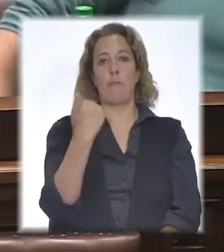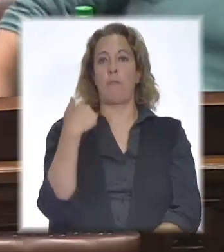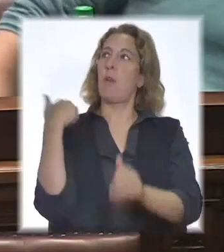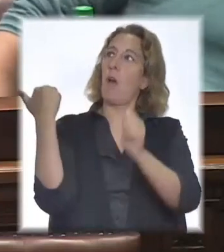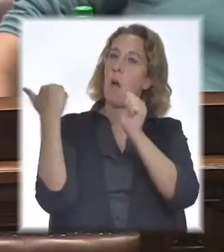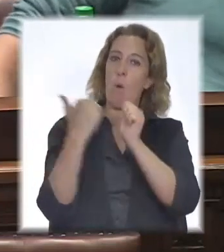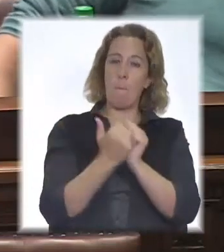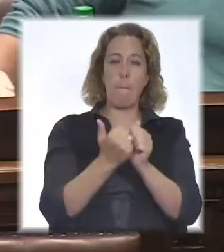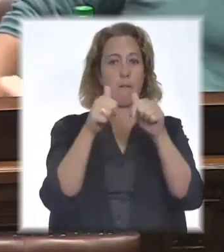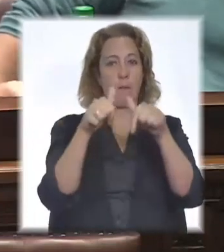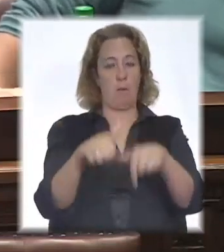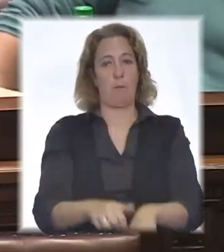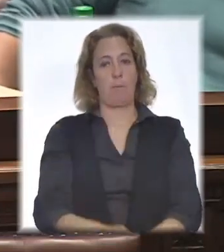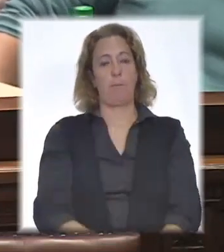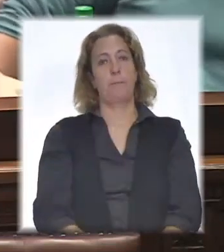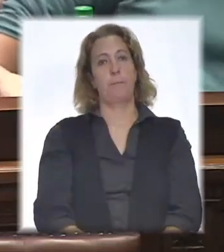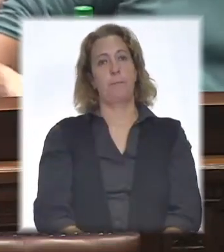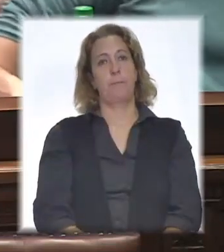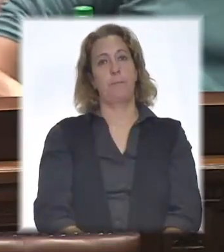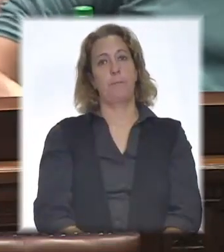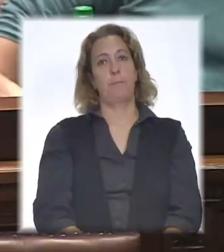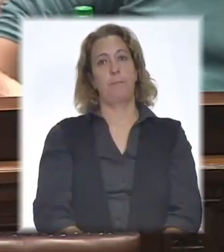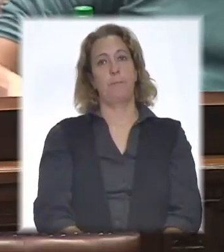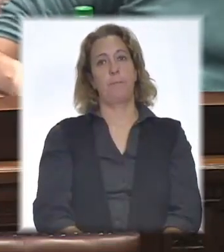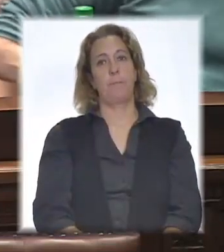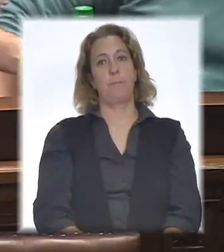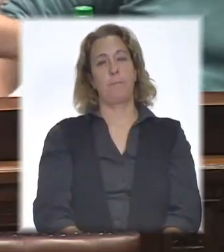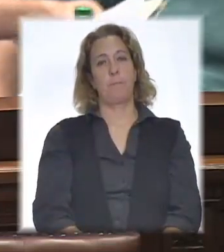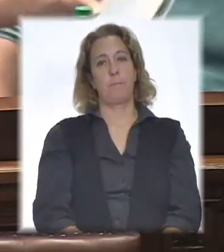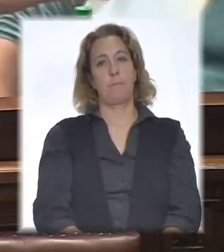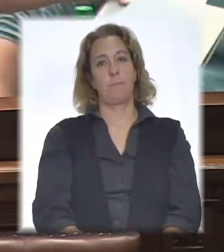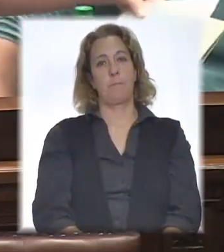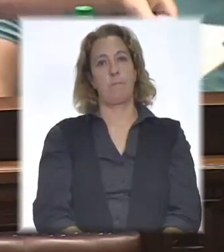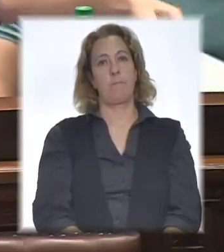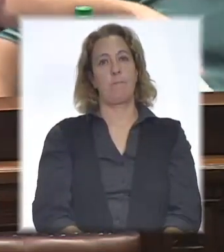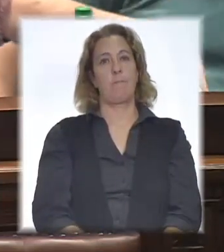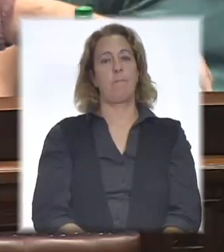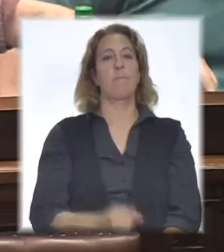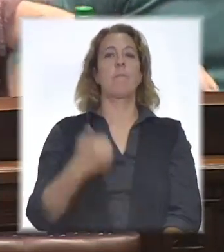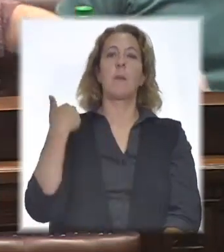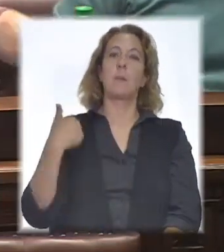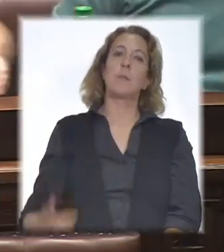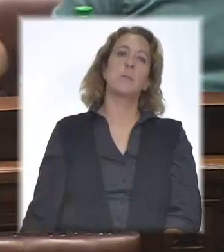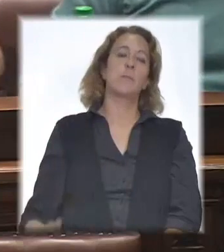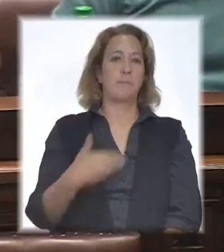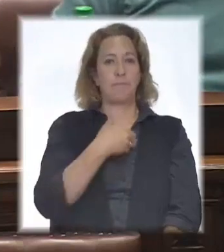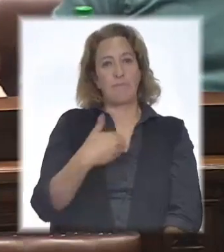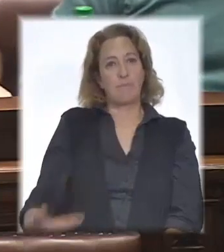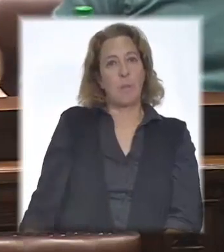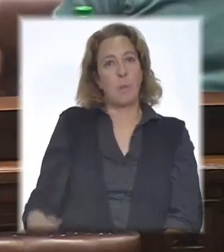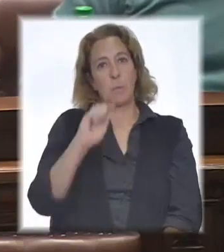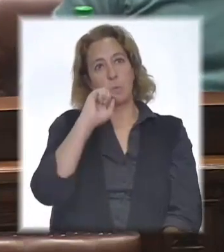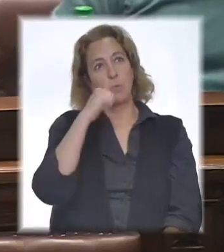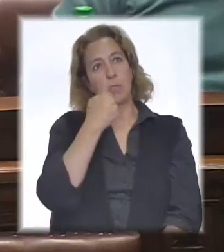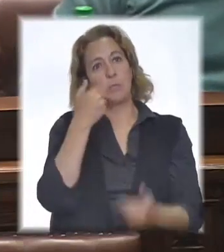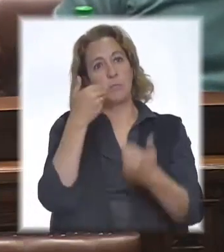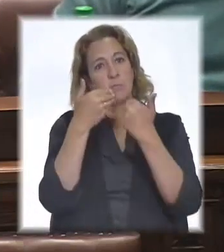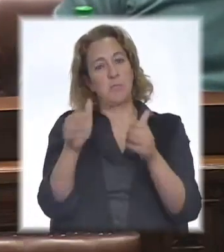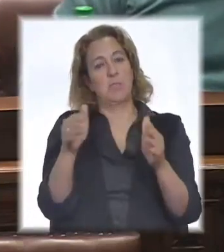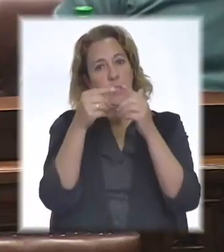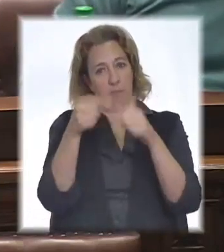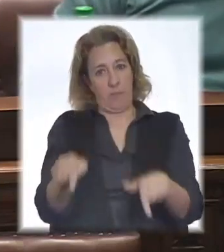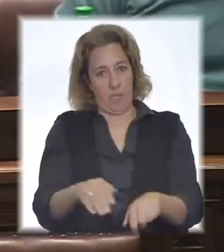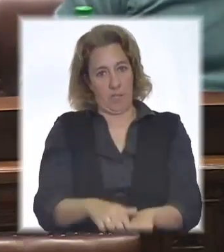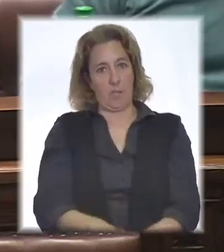en el día de hoy lamentablemente presidente me hubiera gustado comenzar diferente